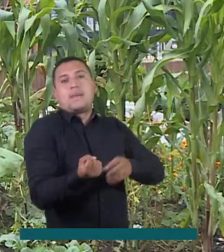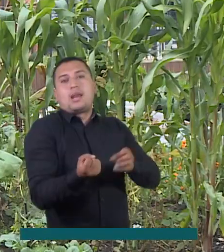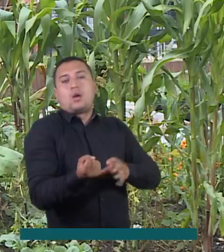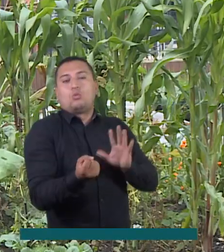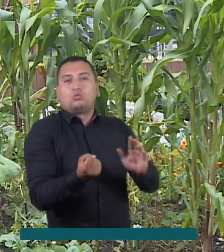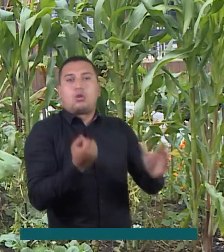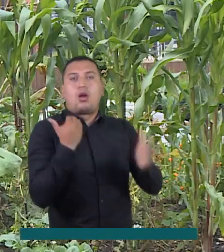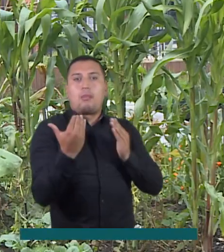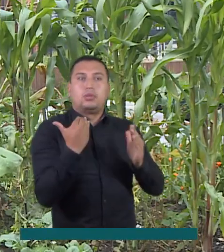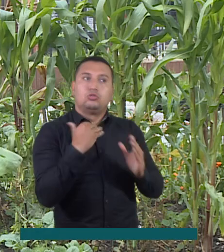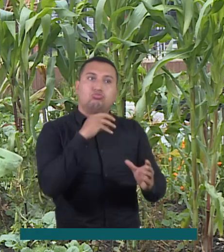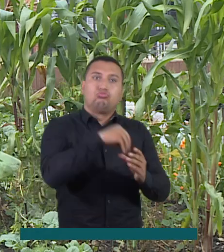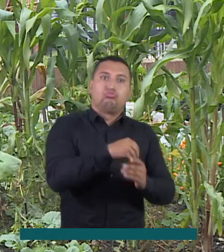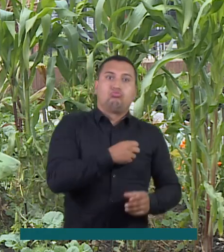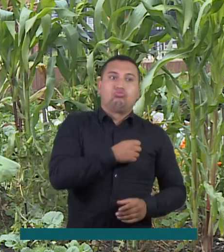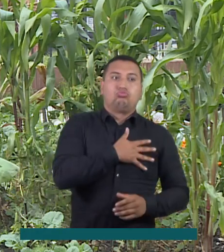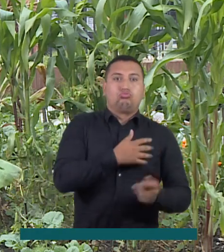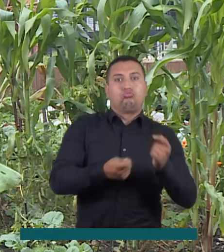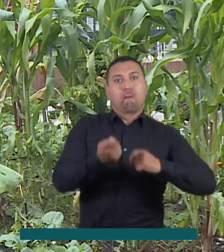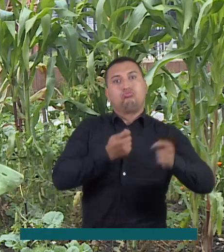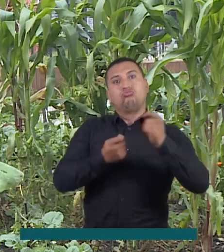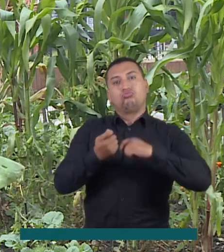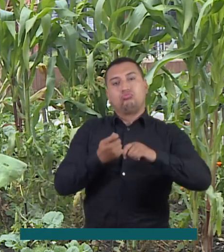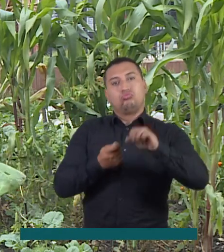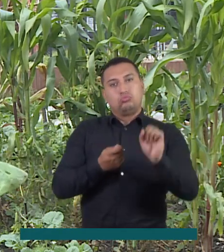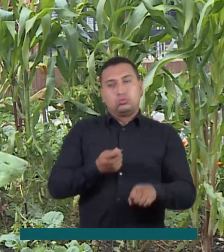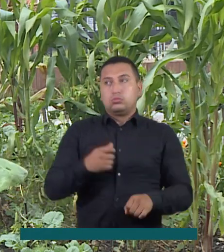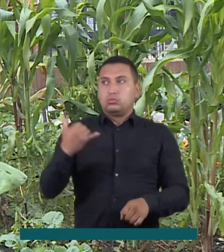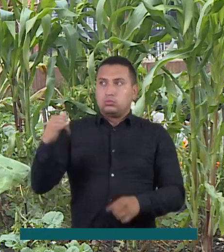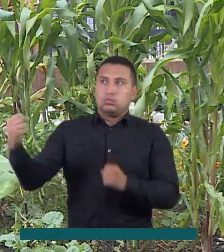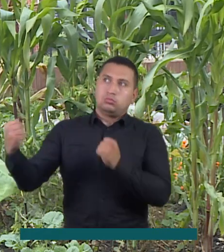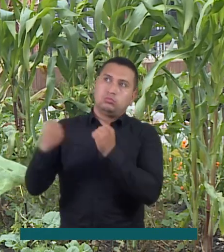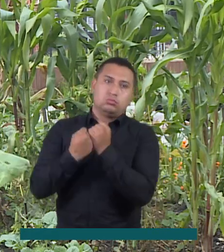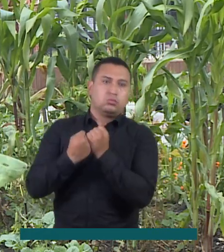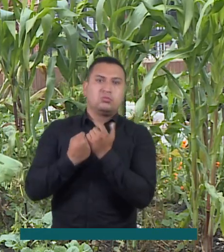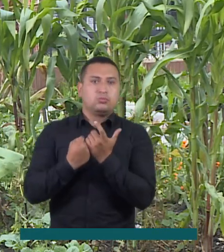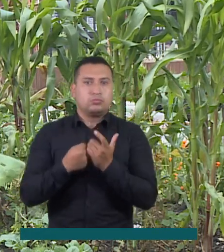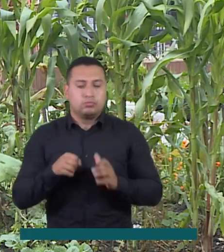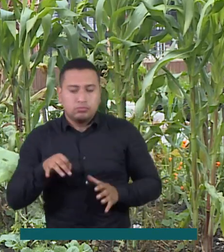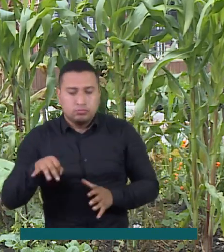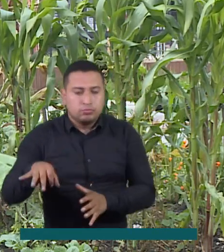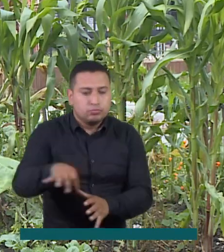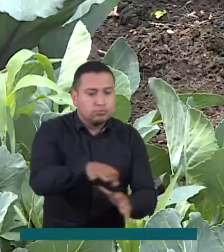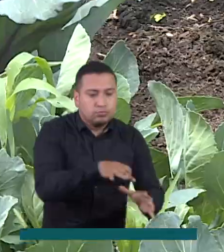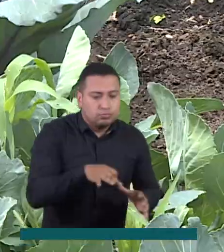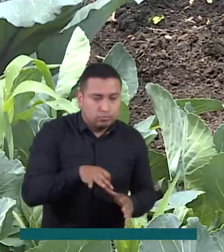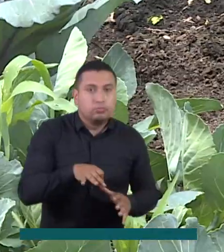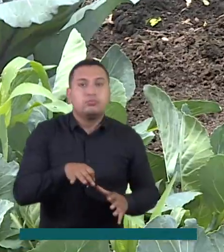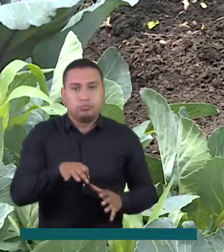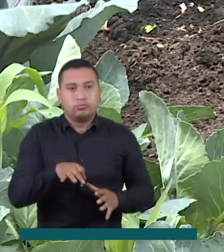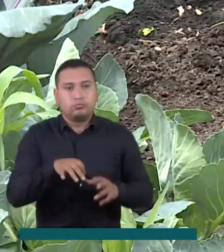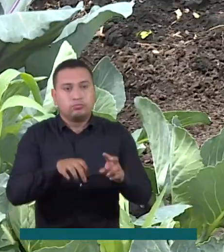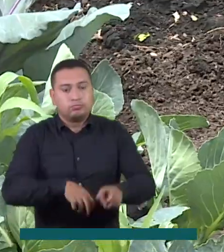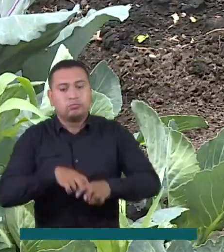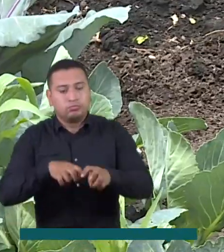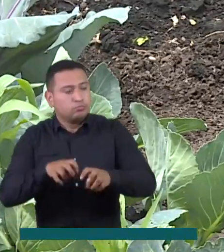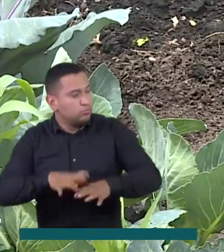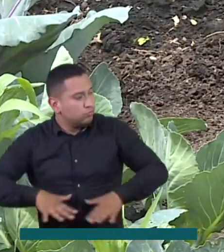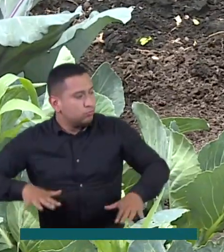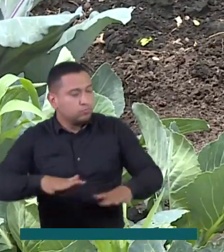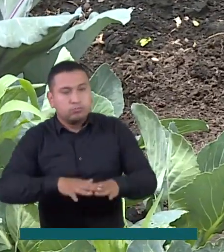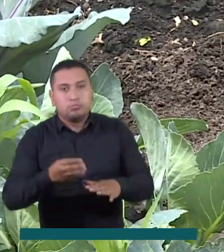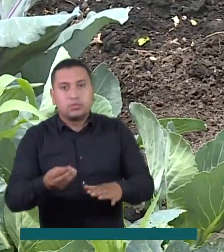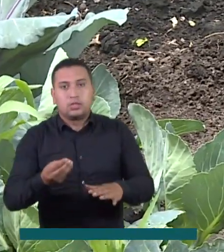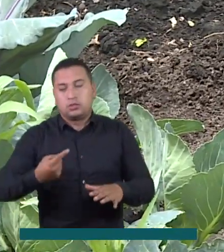Nos han apoyado con lo que son insumos agropecuarios y con el terreno para poder hacer nuestra huerta, porque sí es